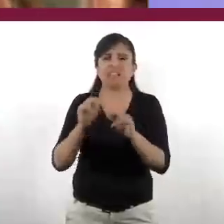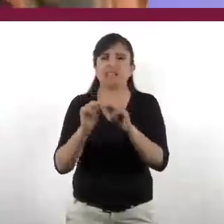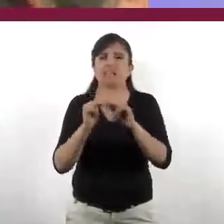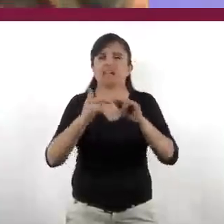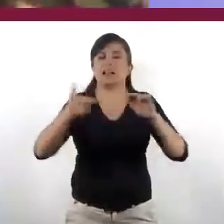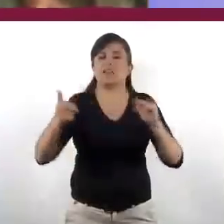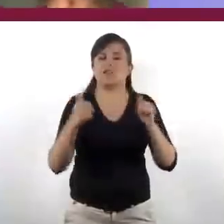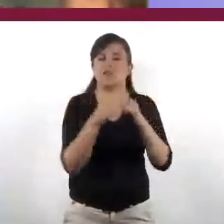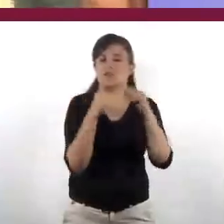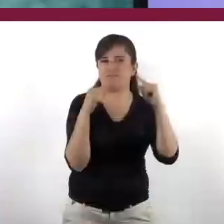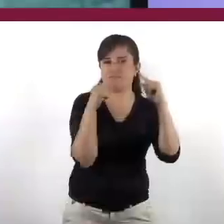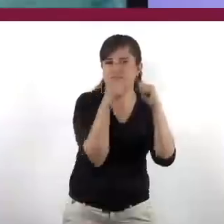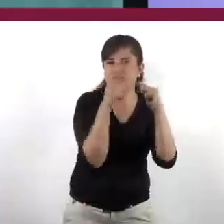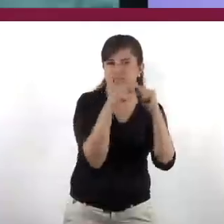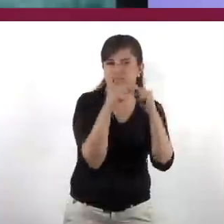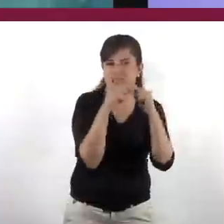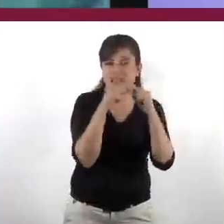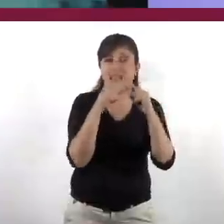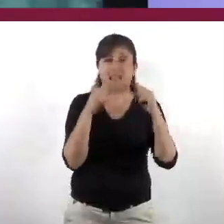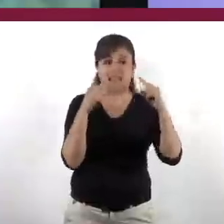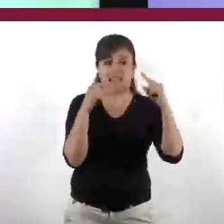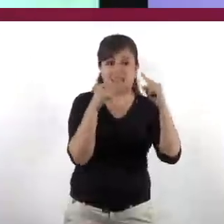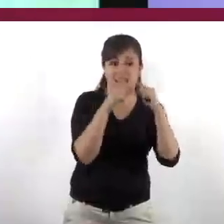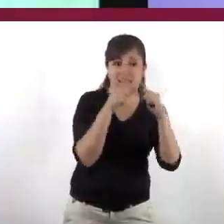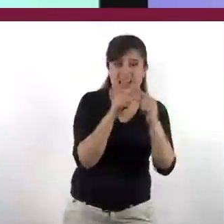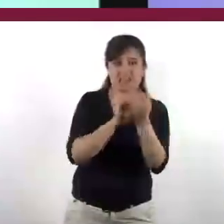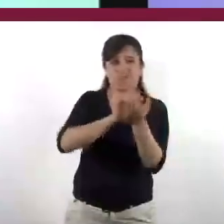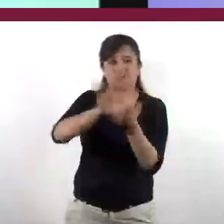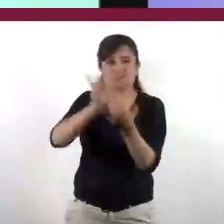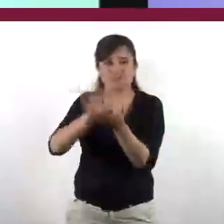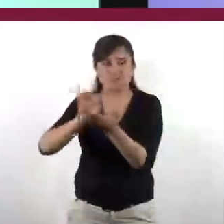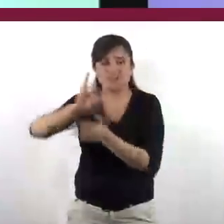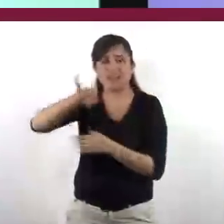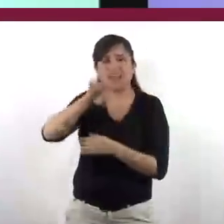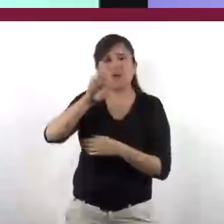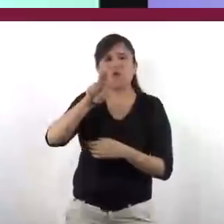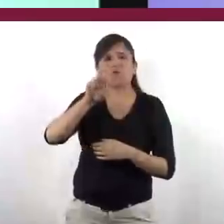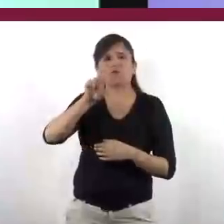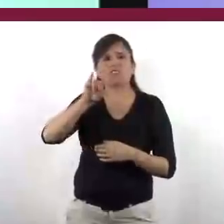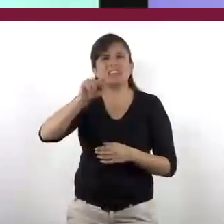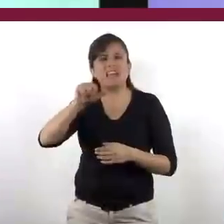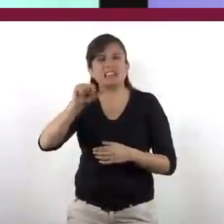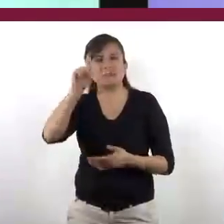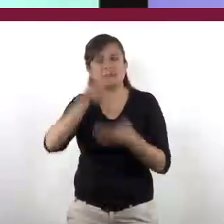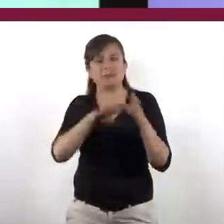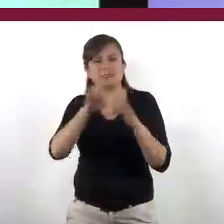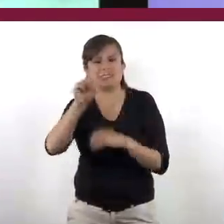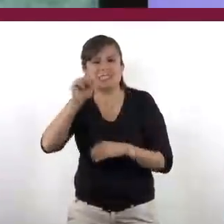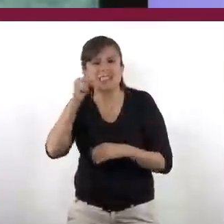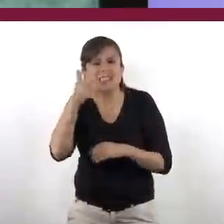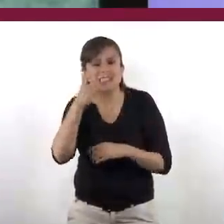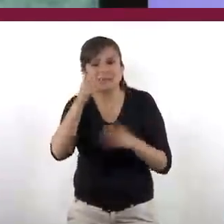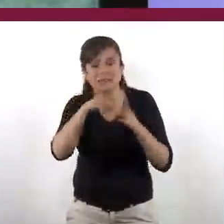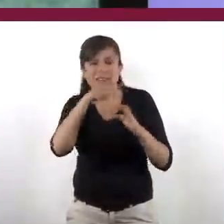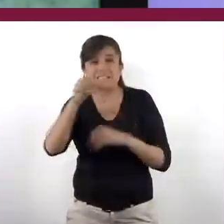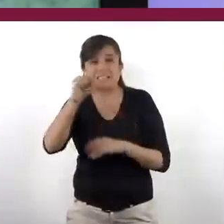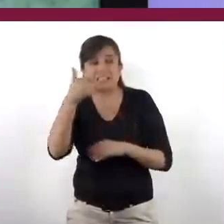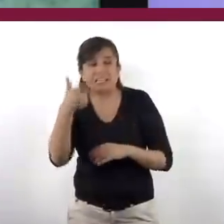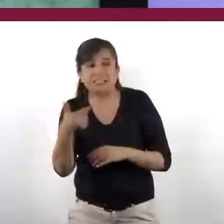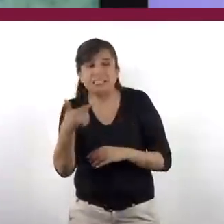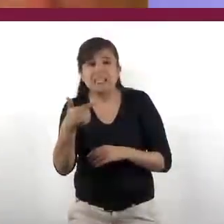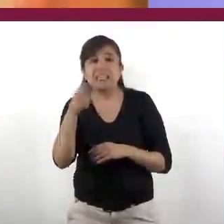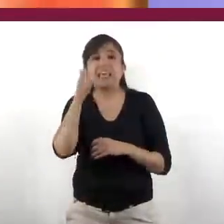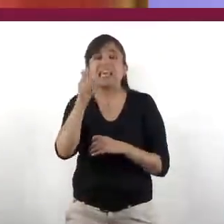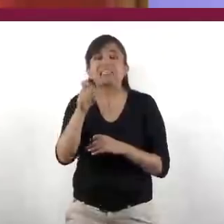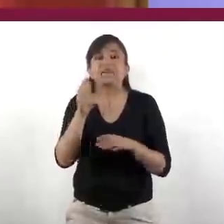clero, por ejemplo, en relación con la Iglesia, la expulsión de los jesuitas en 1767 muestra el punto